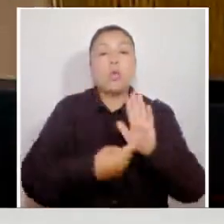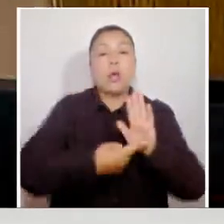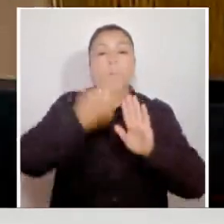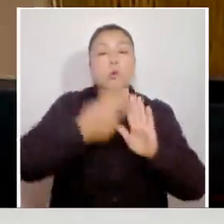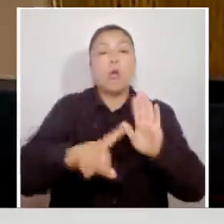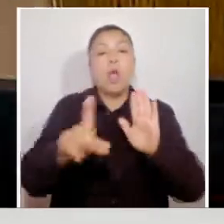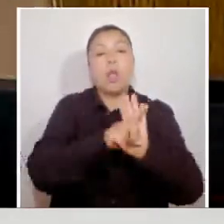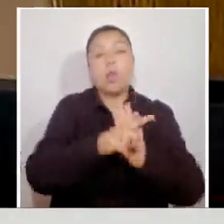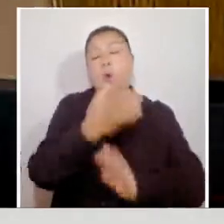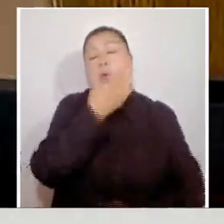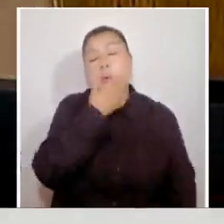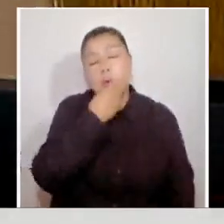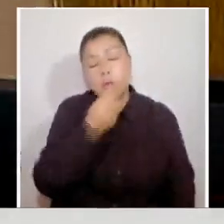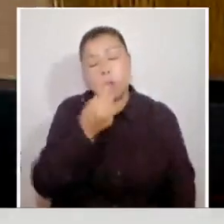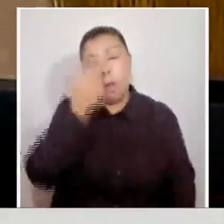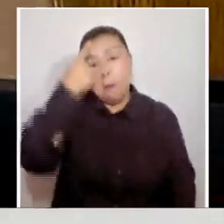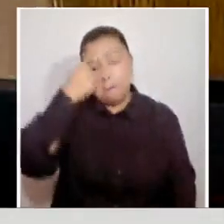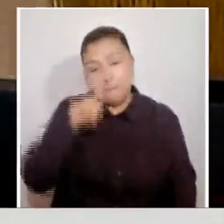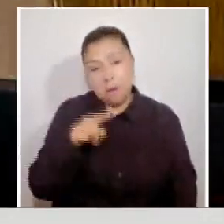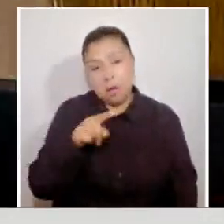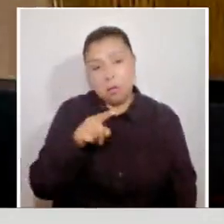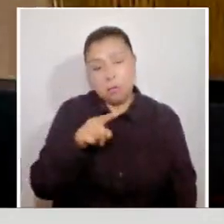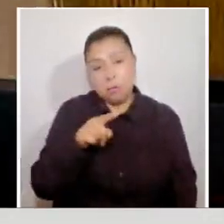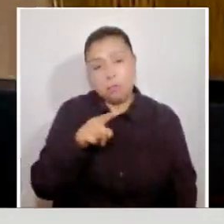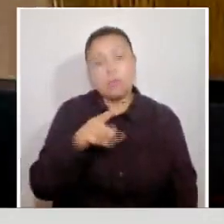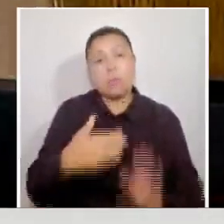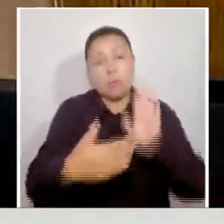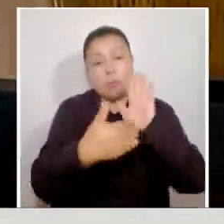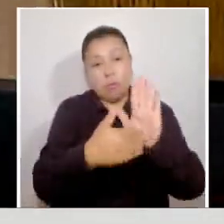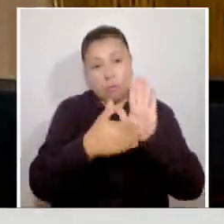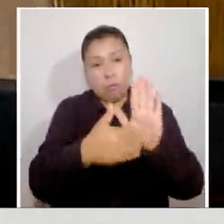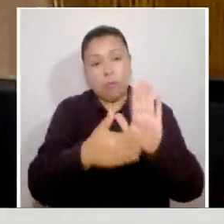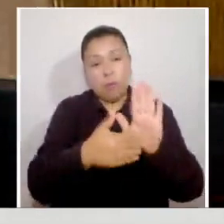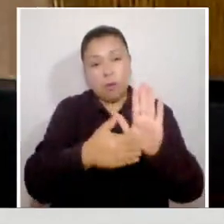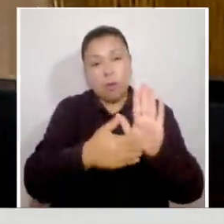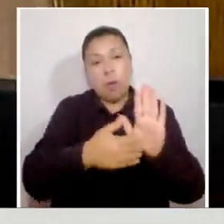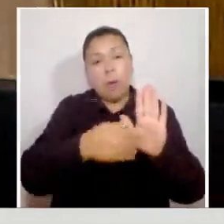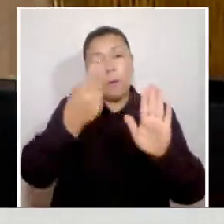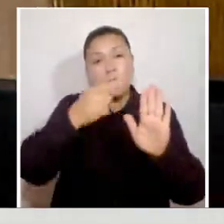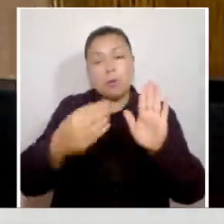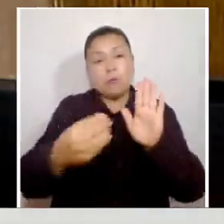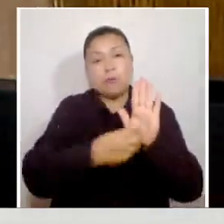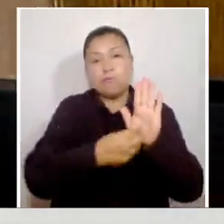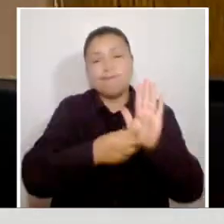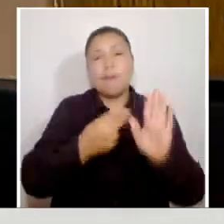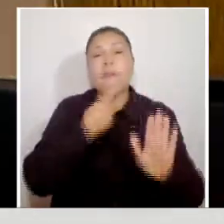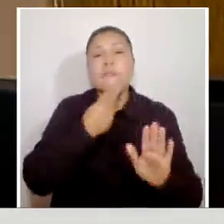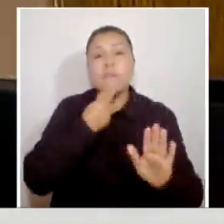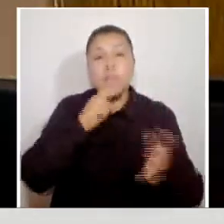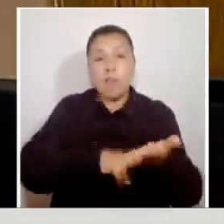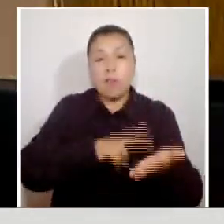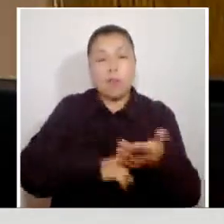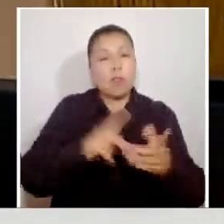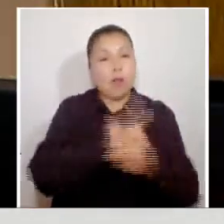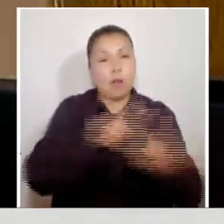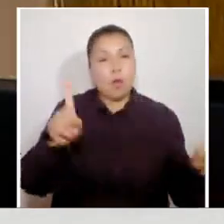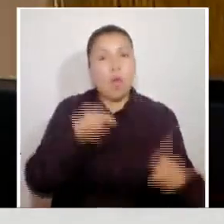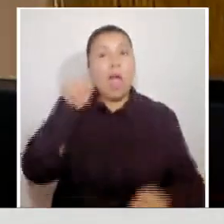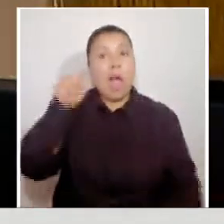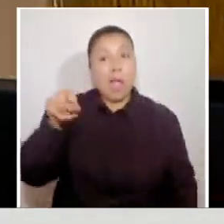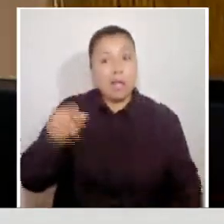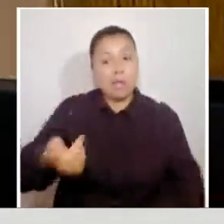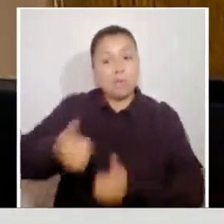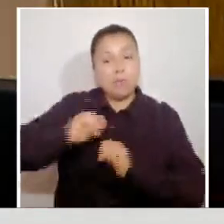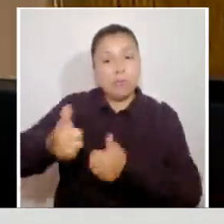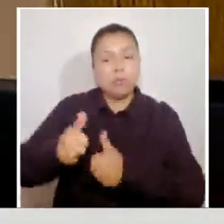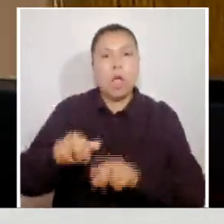muy bonitas que las vamos a demostrar pero que finalmente no se plasman en la realidad y yo creo que es allá nuestro desf en materia